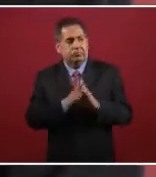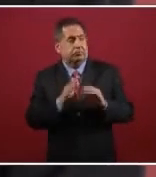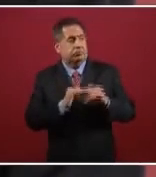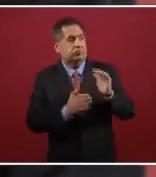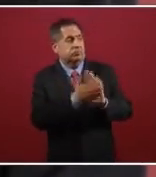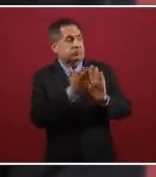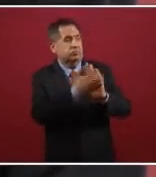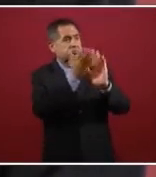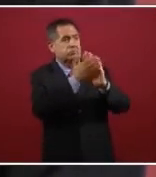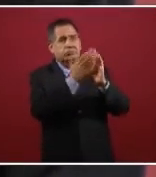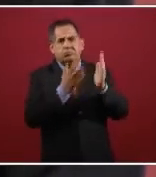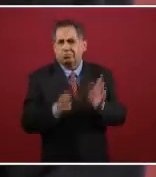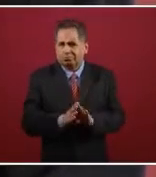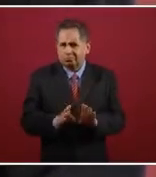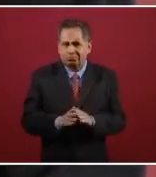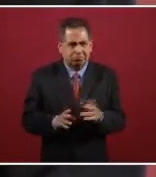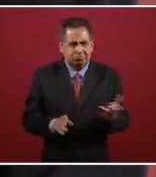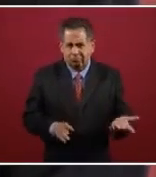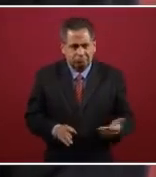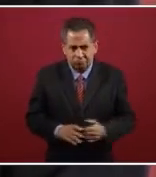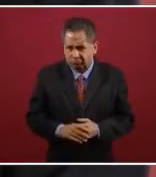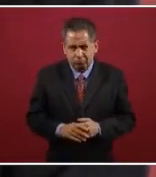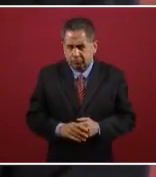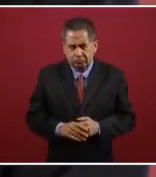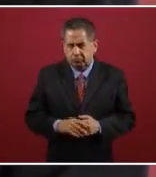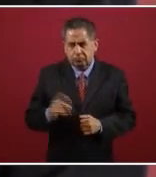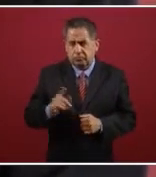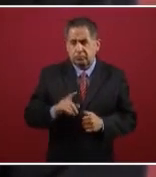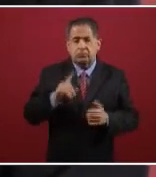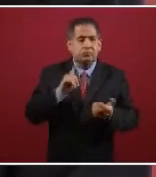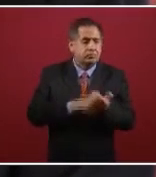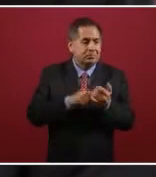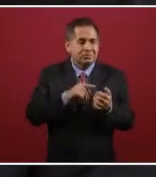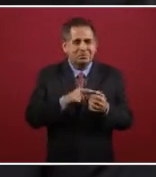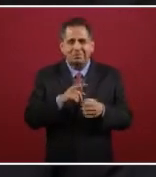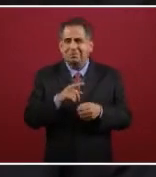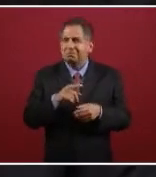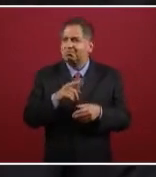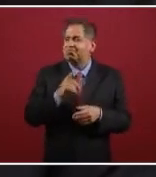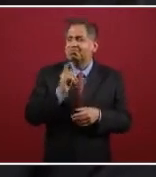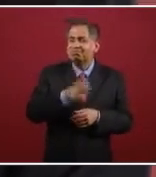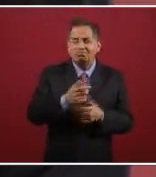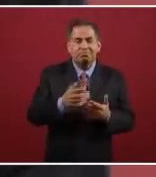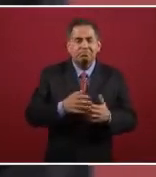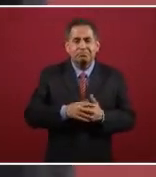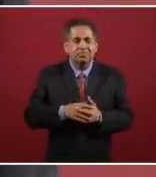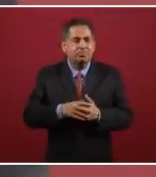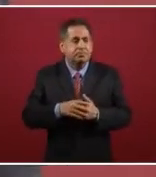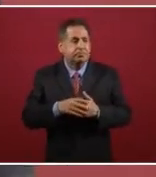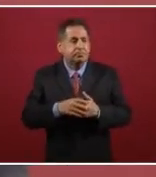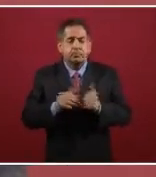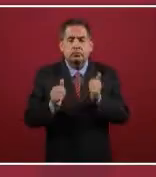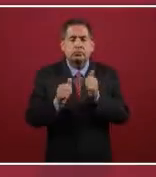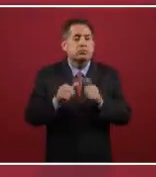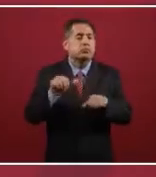dónde hay problemas serios de vialidad